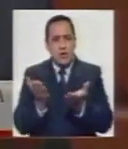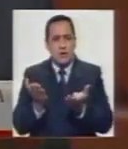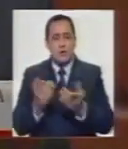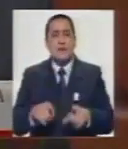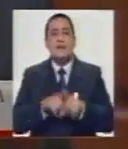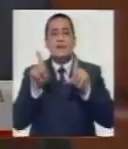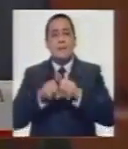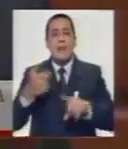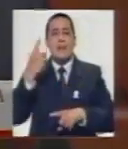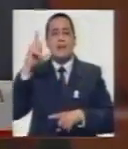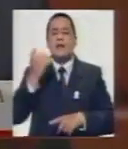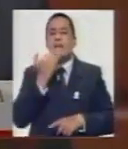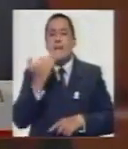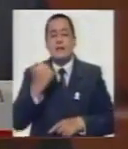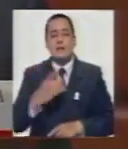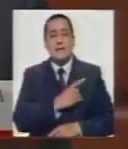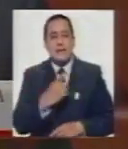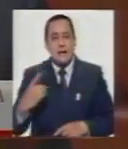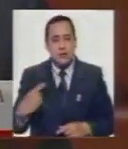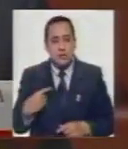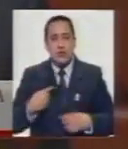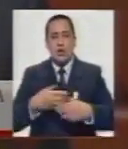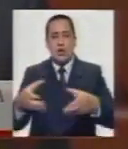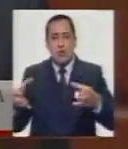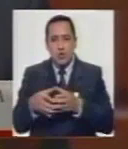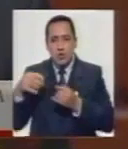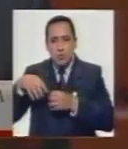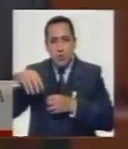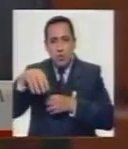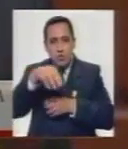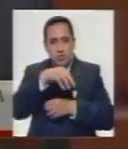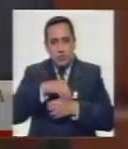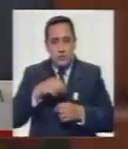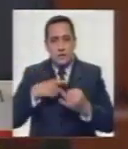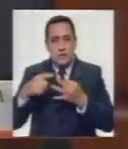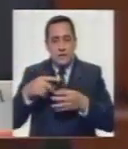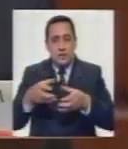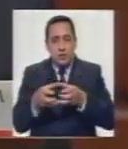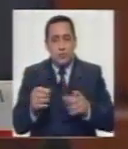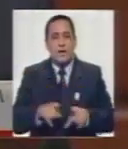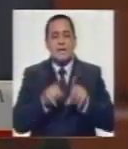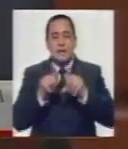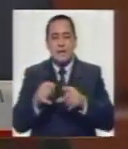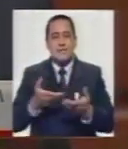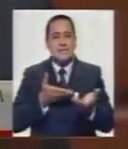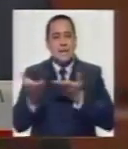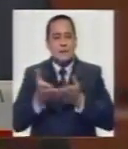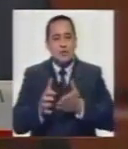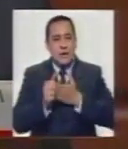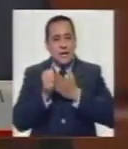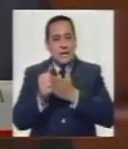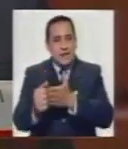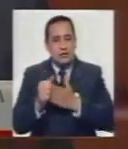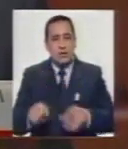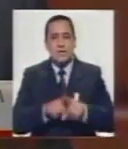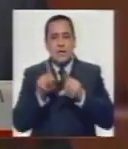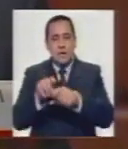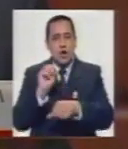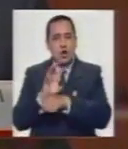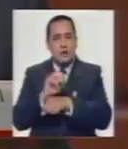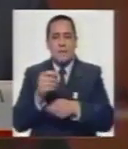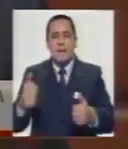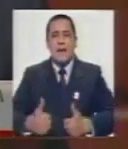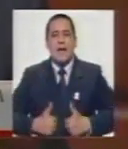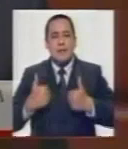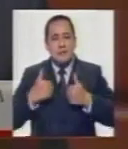el liderazgo de los directores, brigadas multidisciplinarias y un servicio de orientación y consejería para la